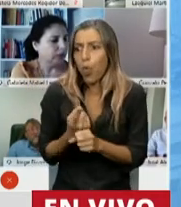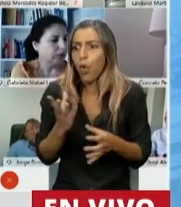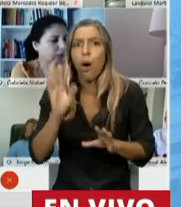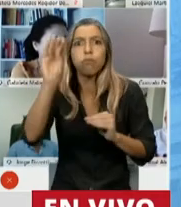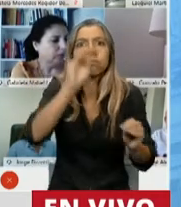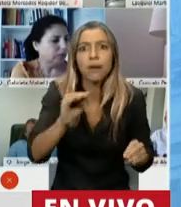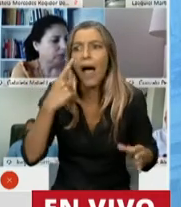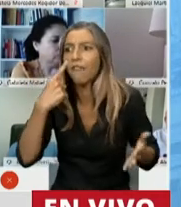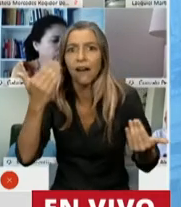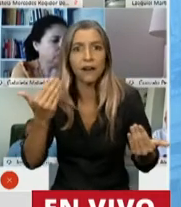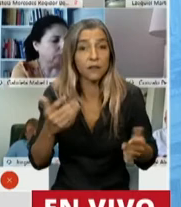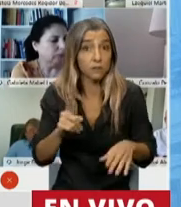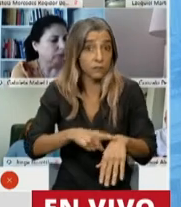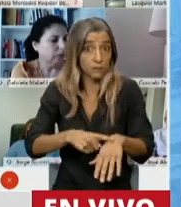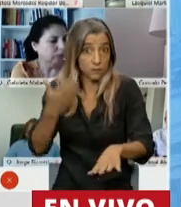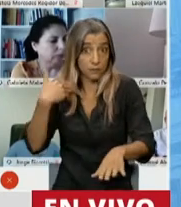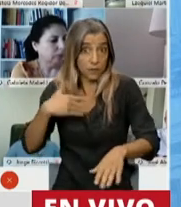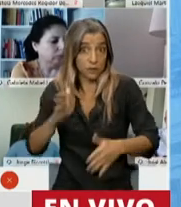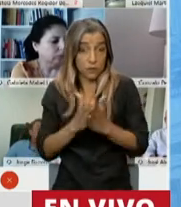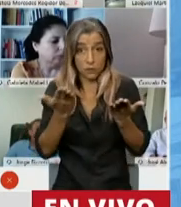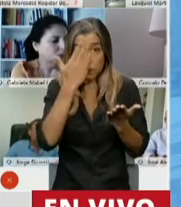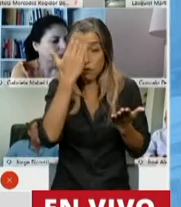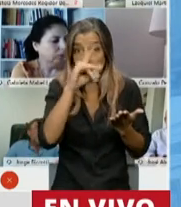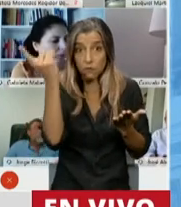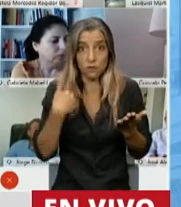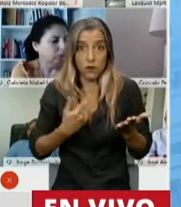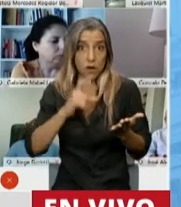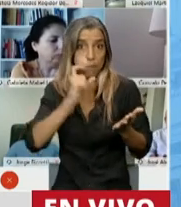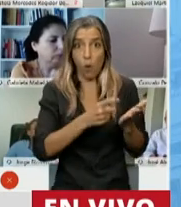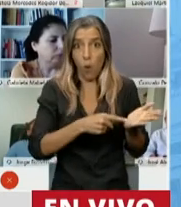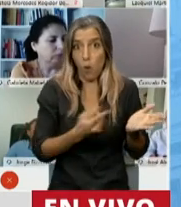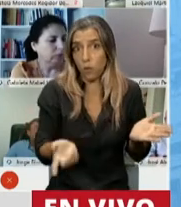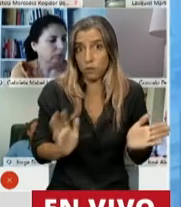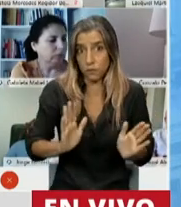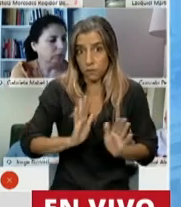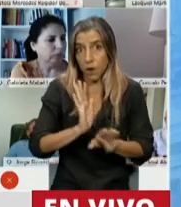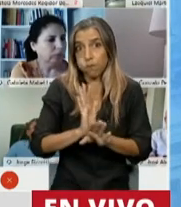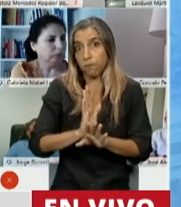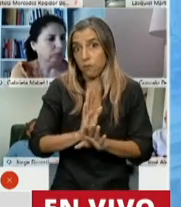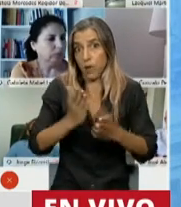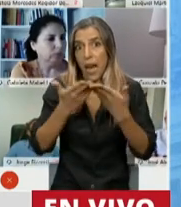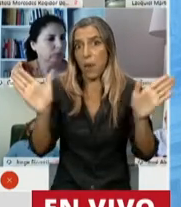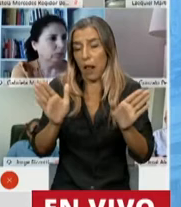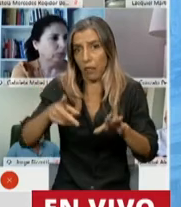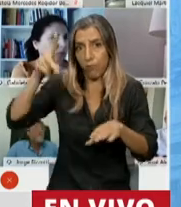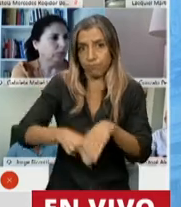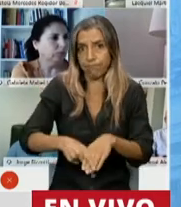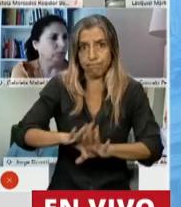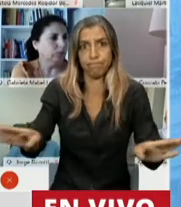la violación de derechos y garantías constitucionales, y eso obviamente provocó un